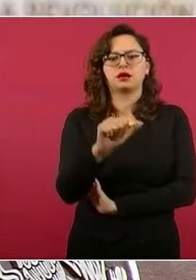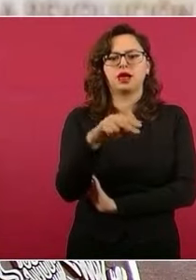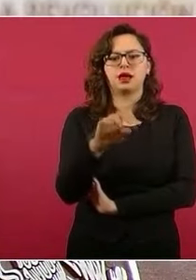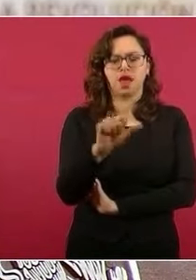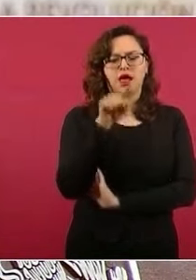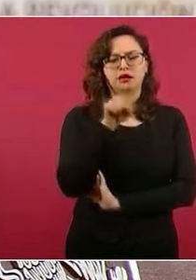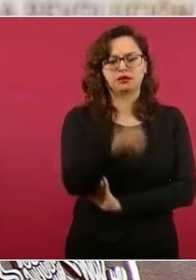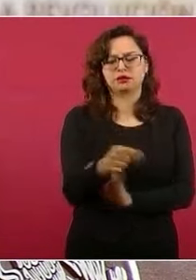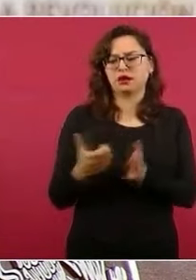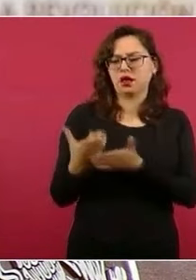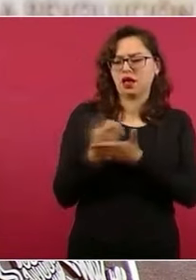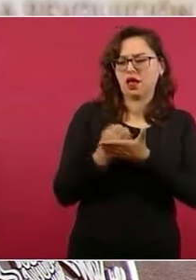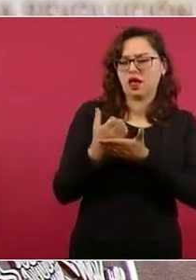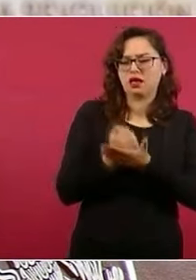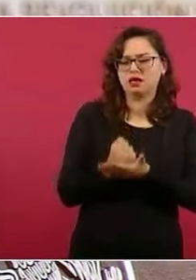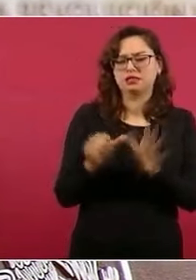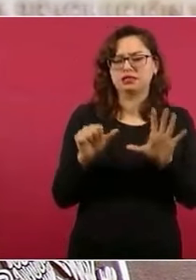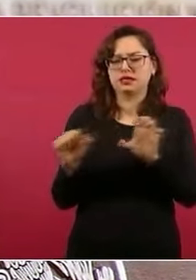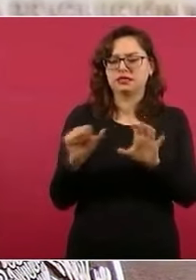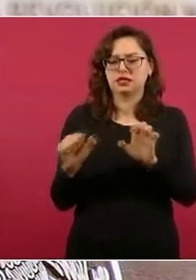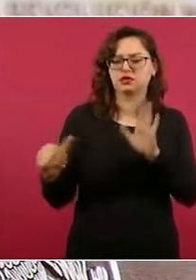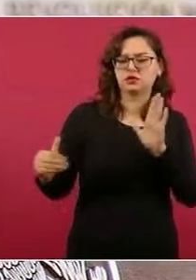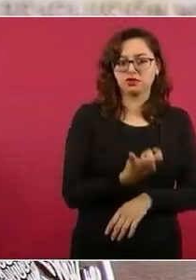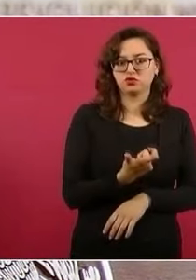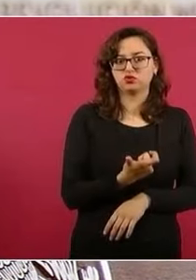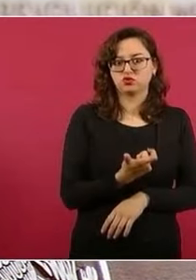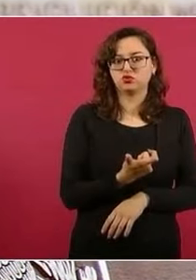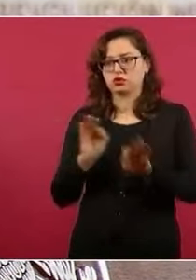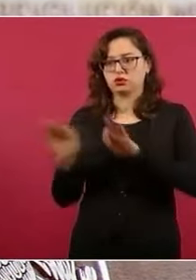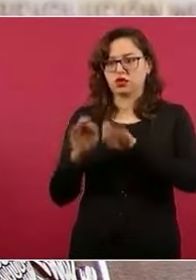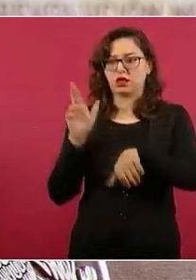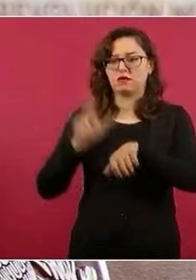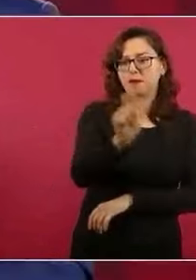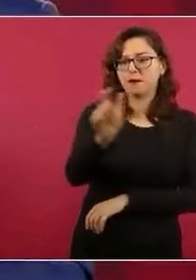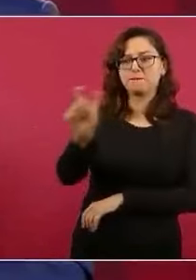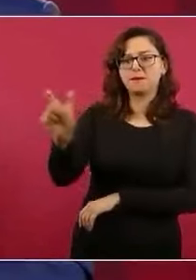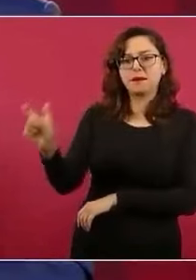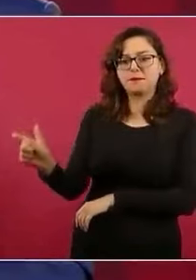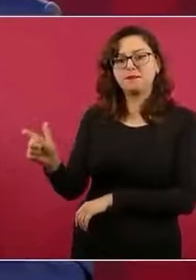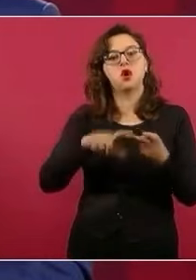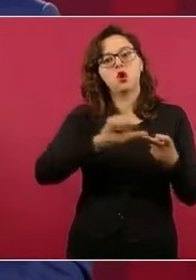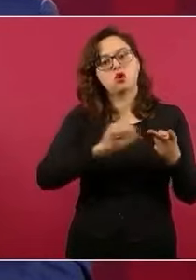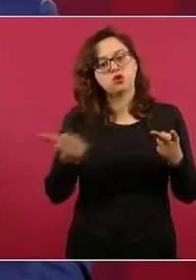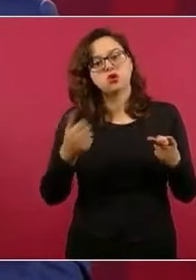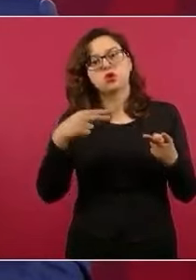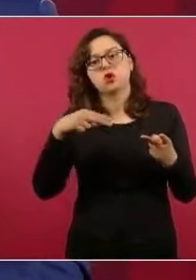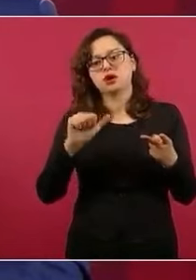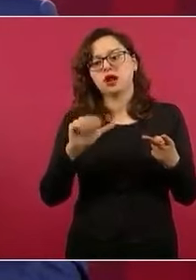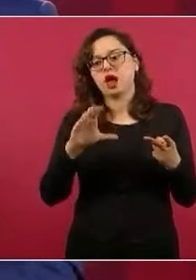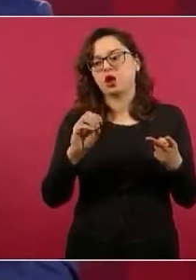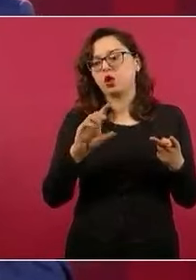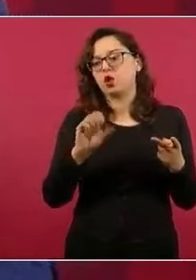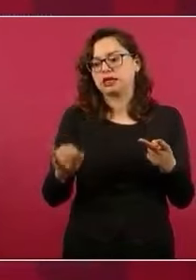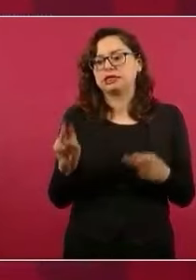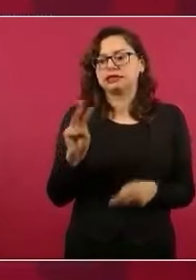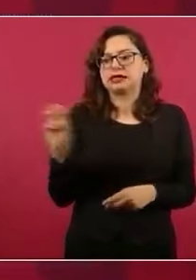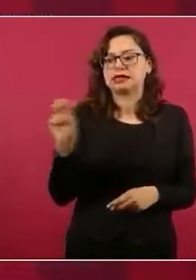en promedio 600 mil pesos de reparto de utilidades, en Nacozari 300 mil. Me equivoqué el día